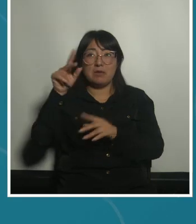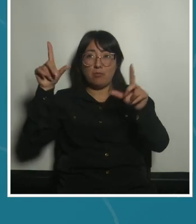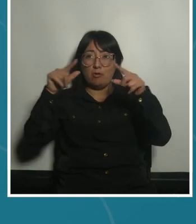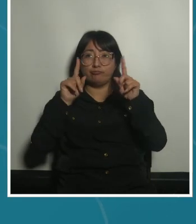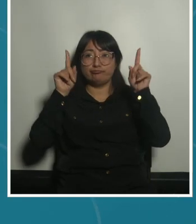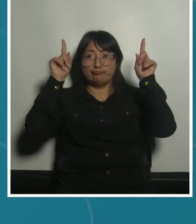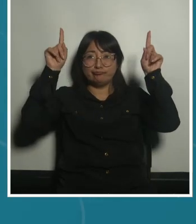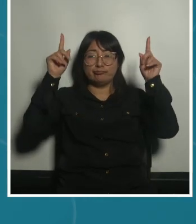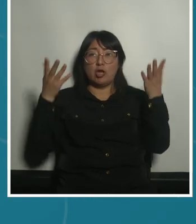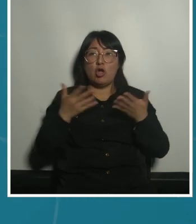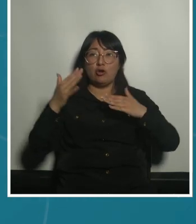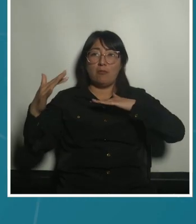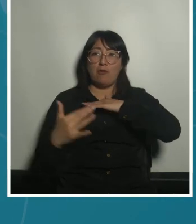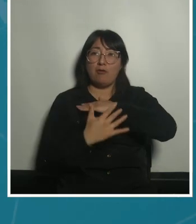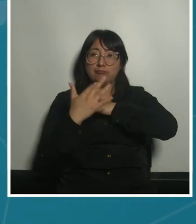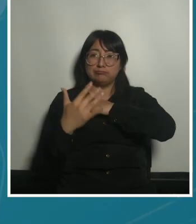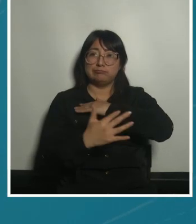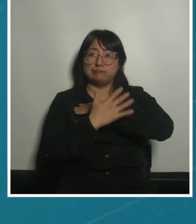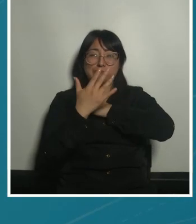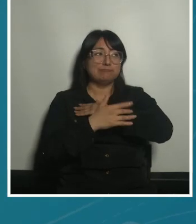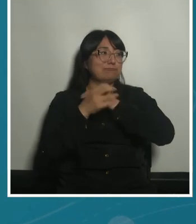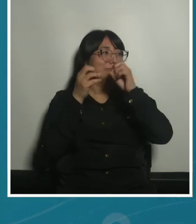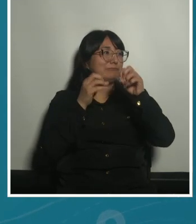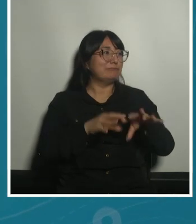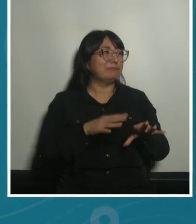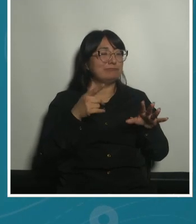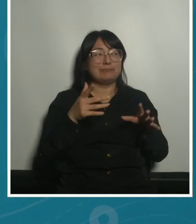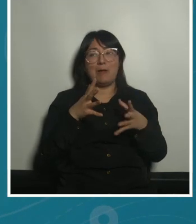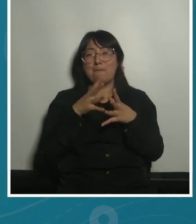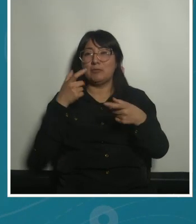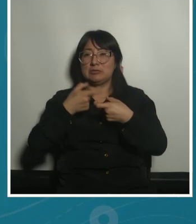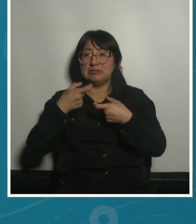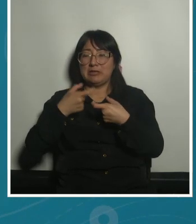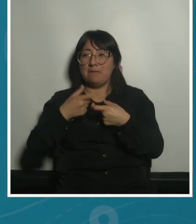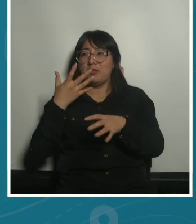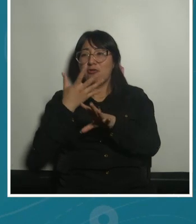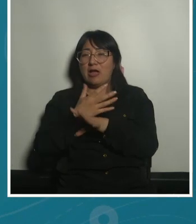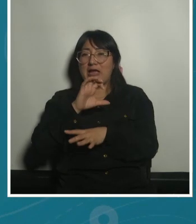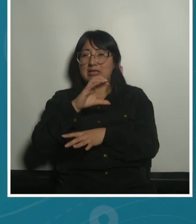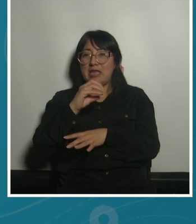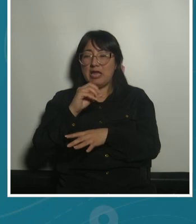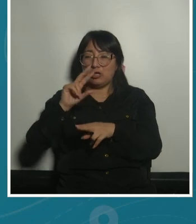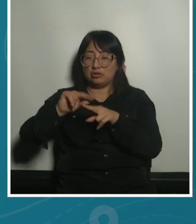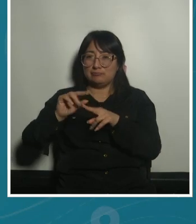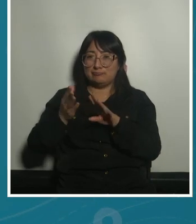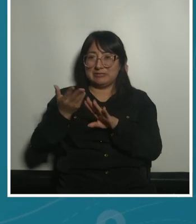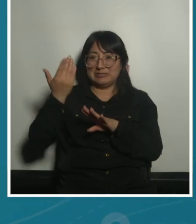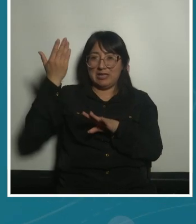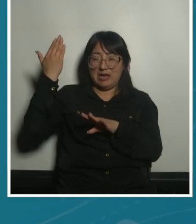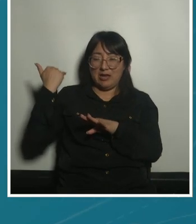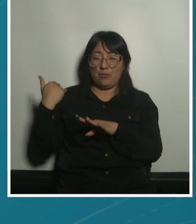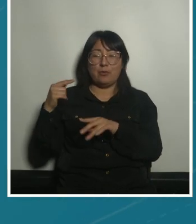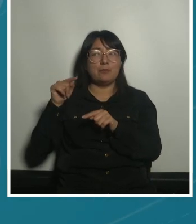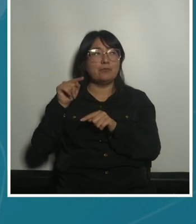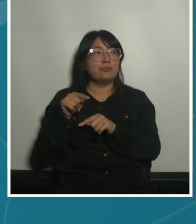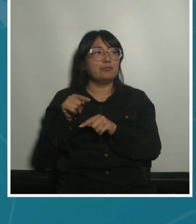las marejadas, quedan desprovistas del cemento y bueno, afloran los ecosistemas antiguos.